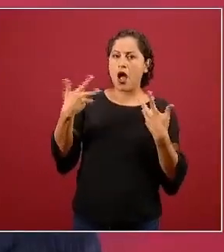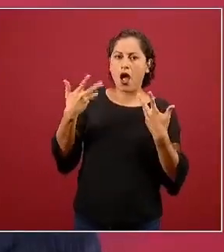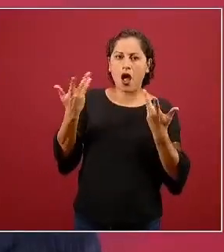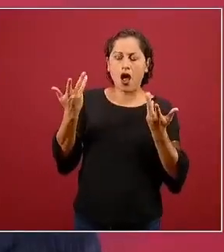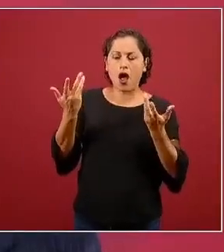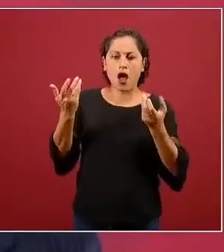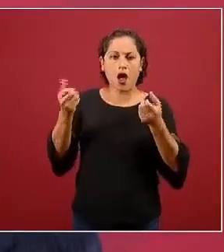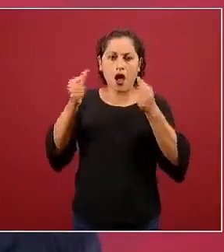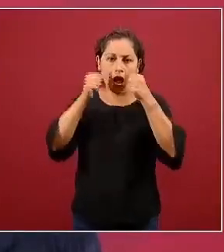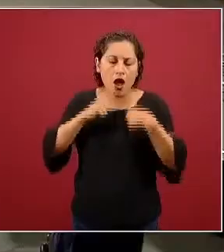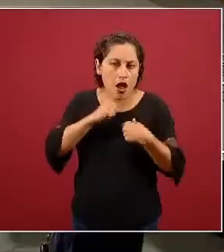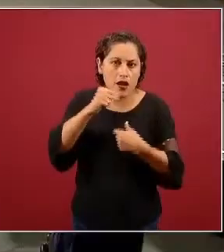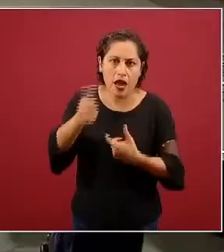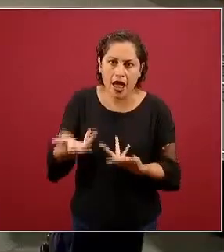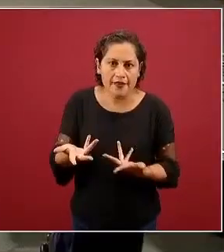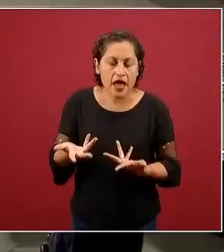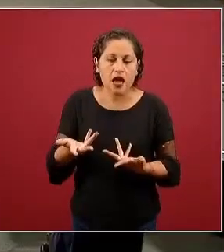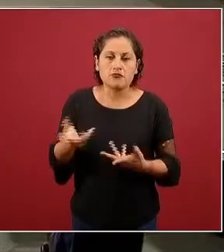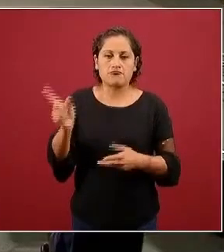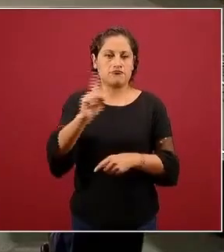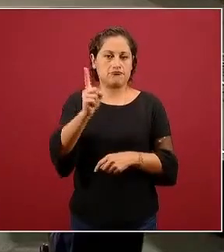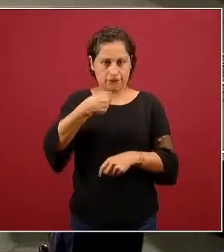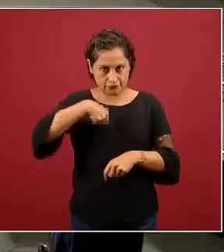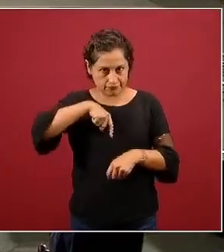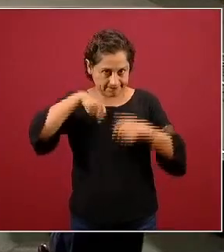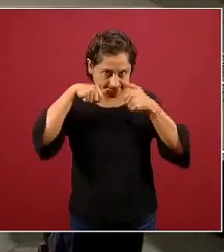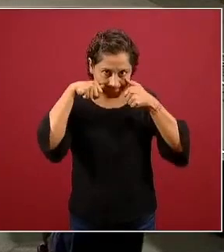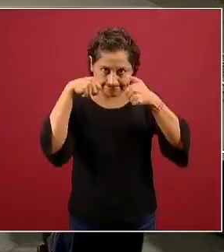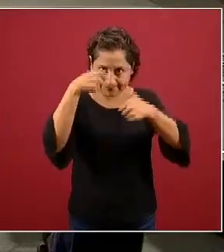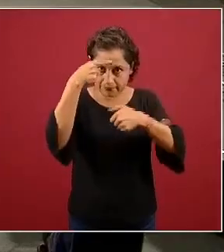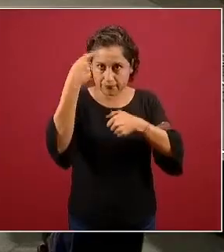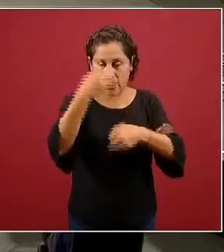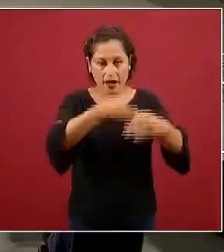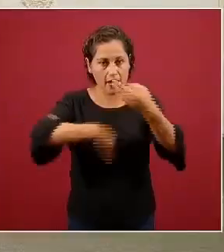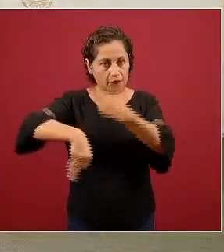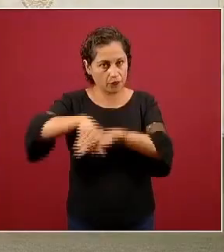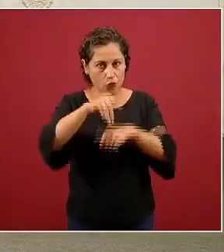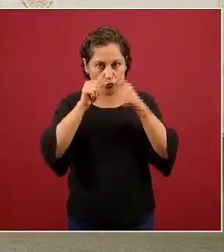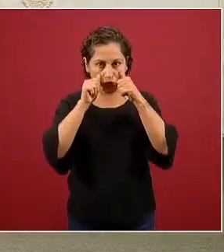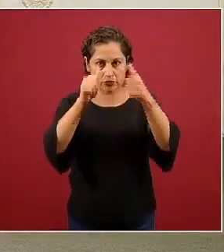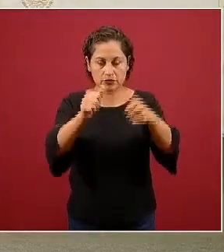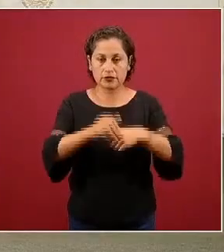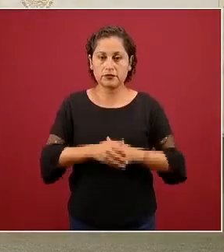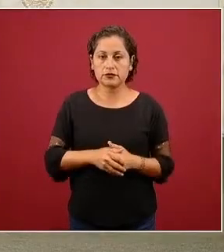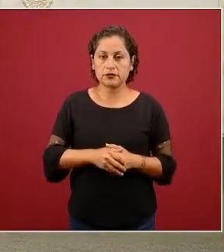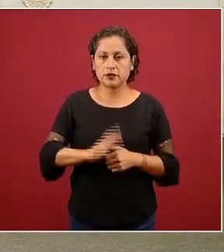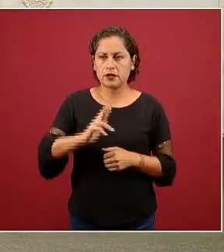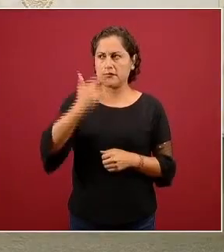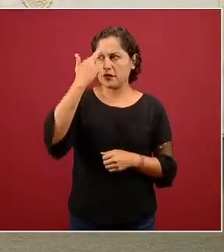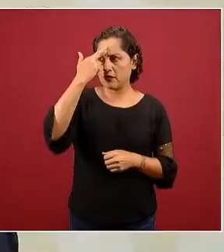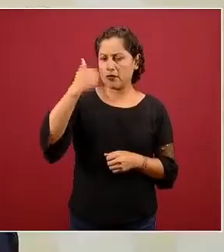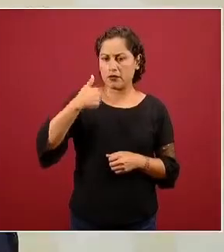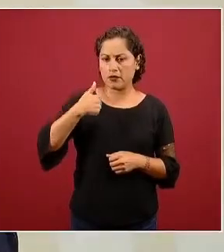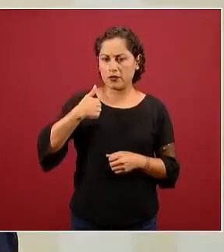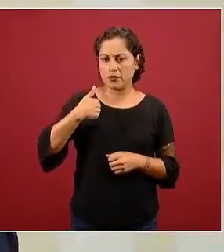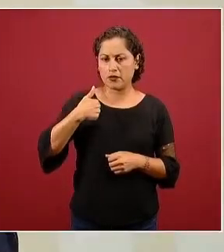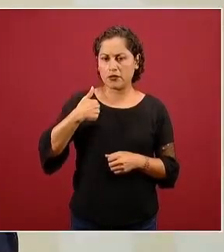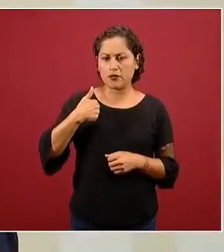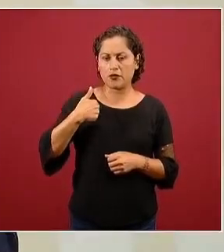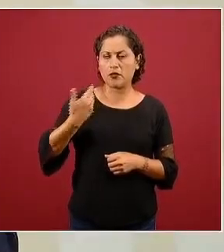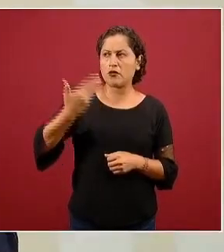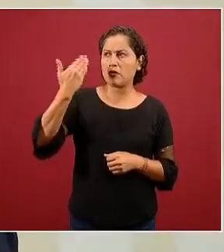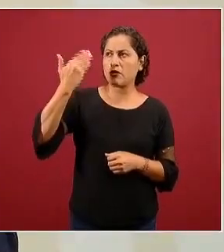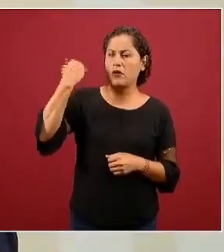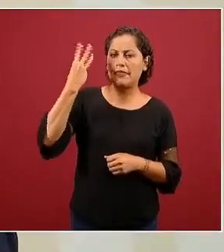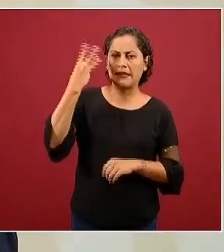atención en la salud mental. Les mencionaba en la entrevista, en la conferencia que me tocó pasar